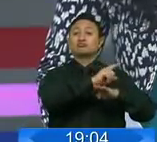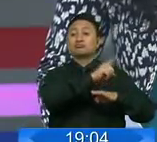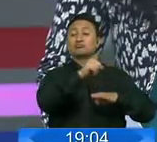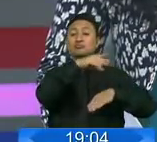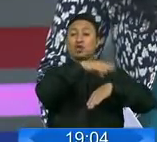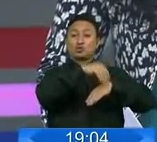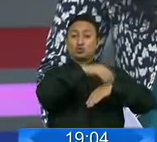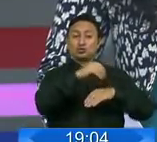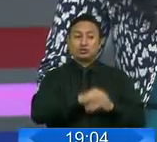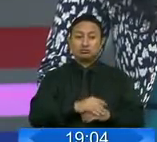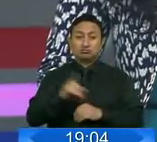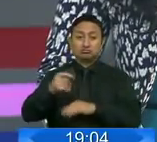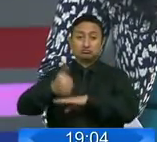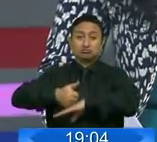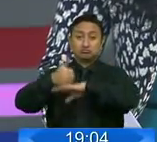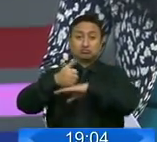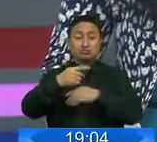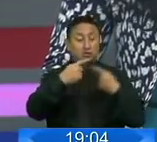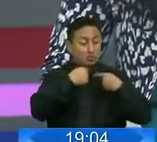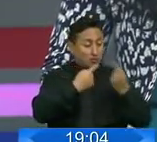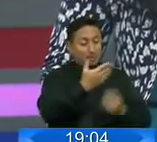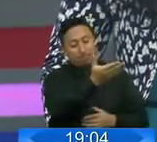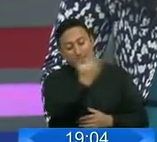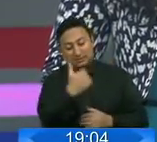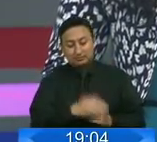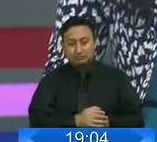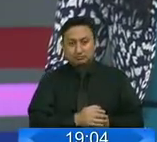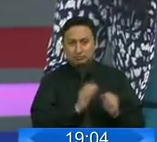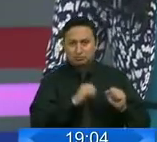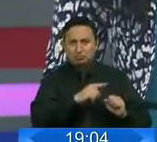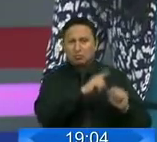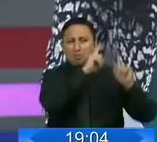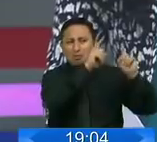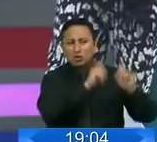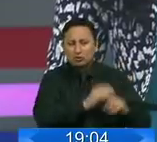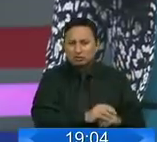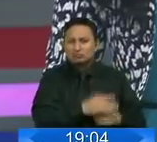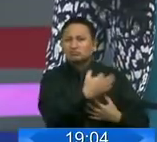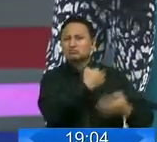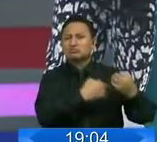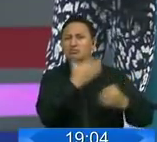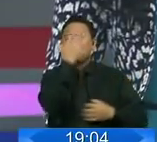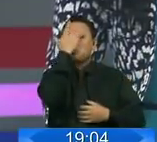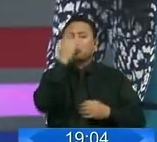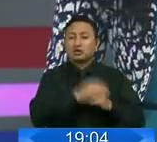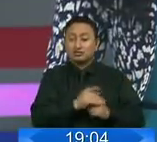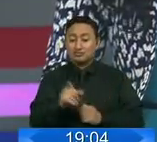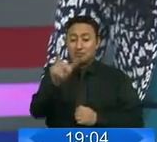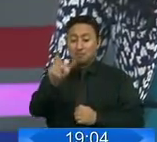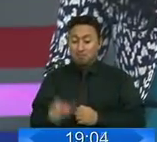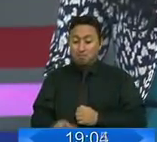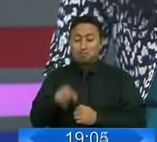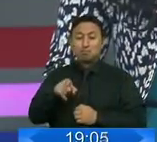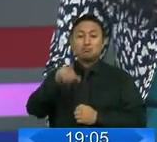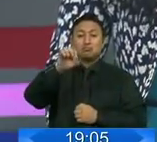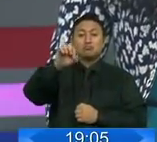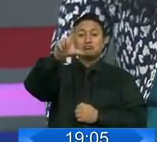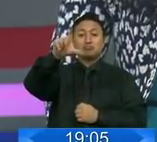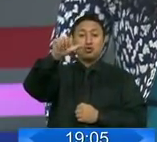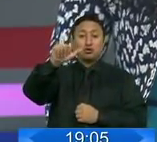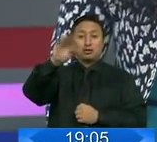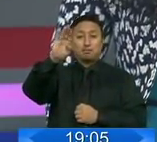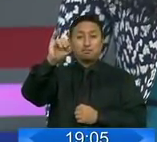por la Cancillería de ese país europeo para solicitar una aclaración respecto a la detención de Olavini.